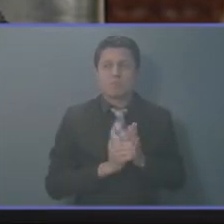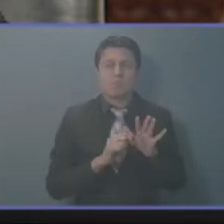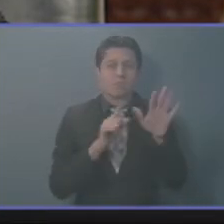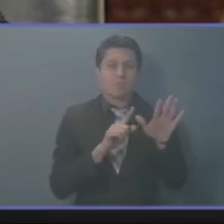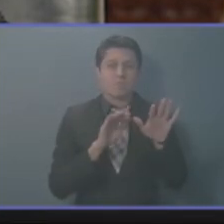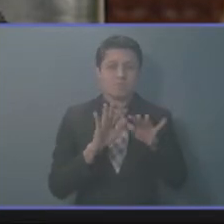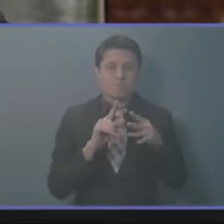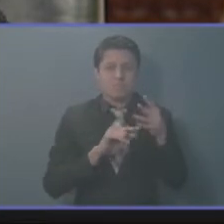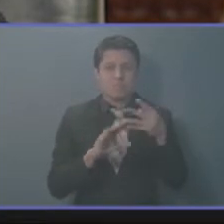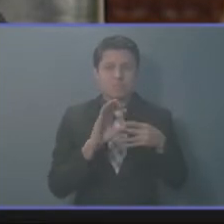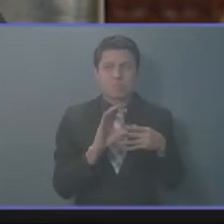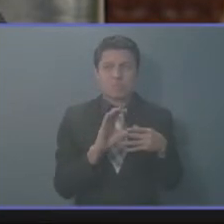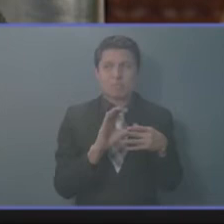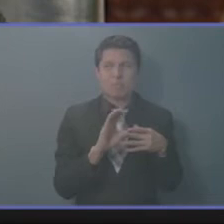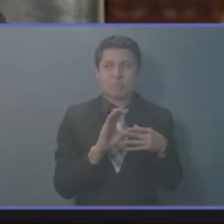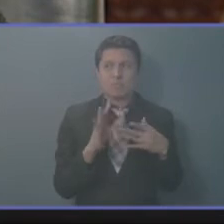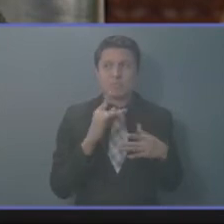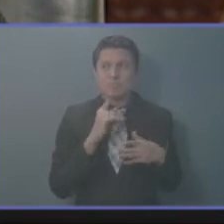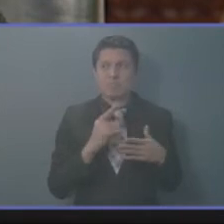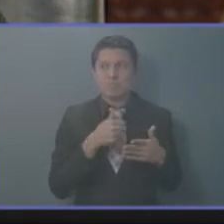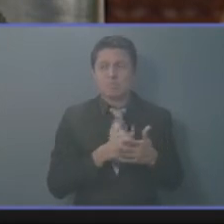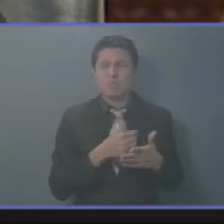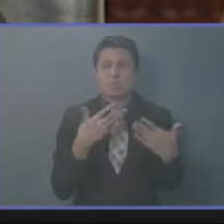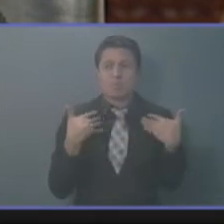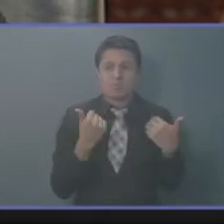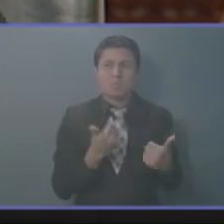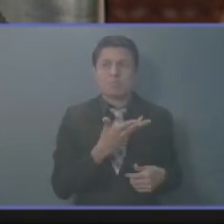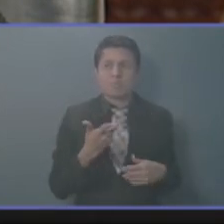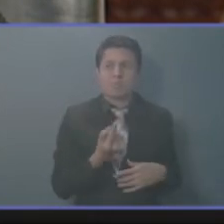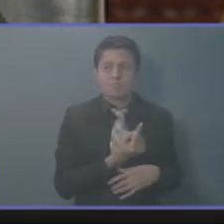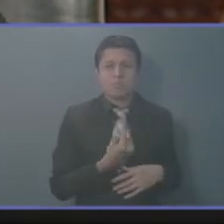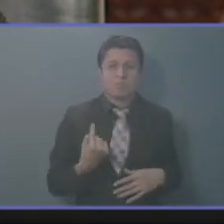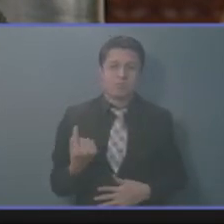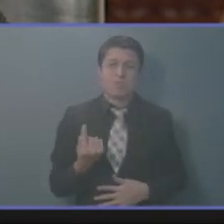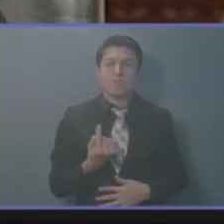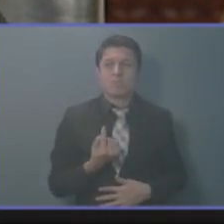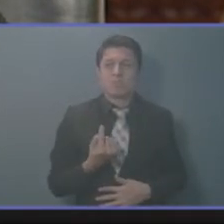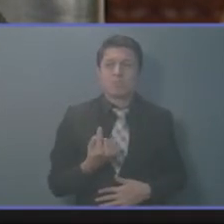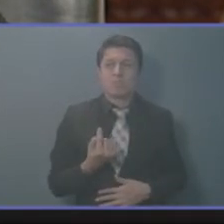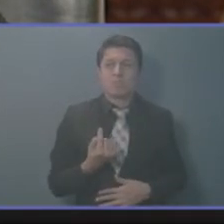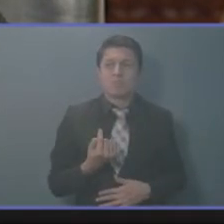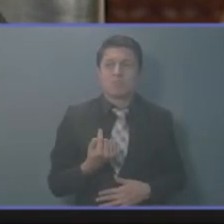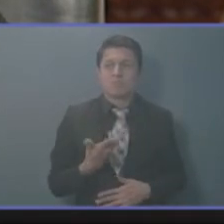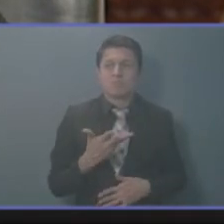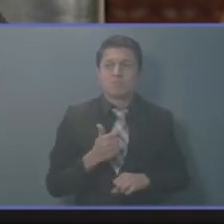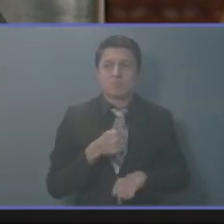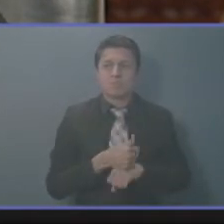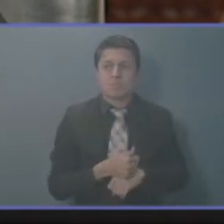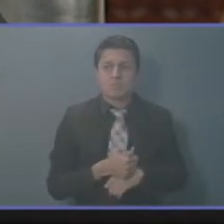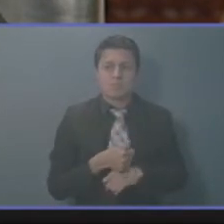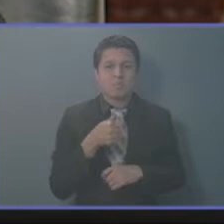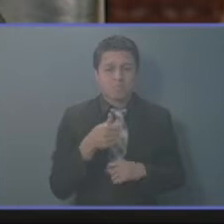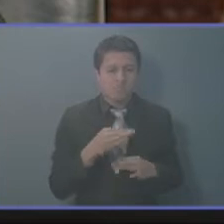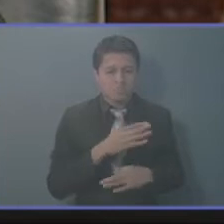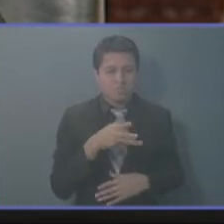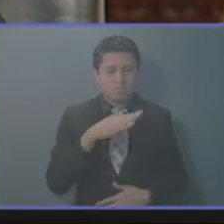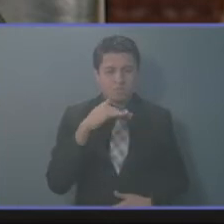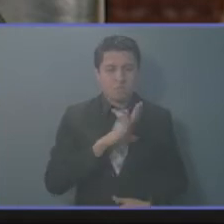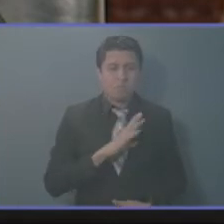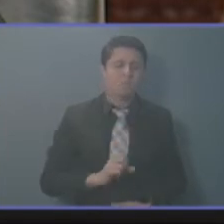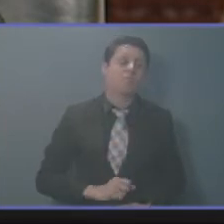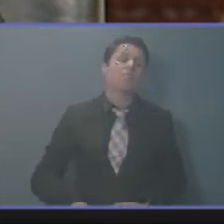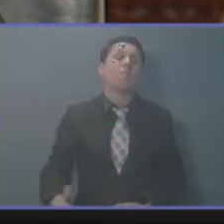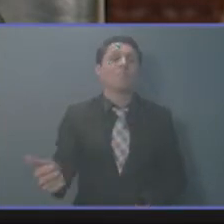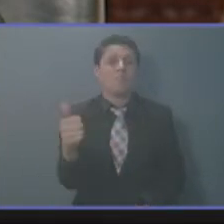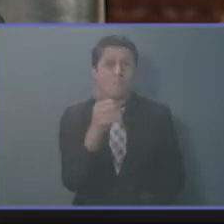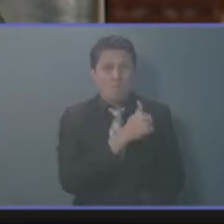65 de la Constitución establece que la salud de los habitantes de la República constituye un bien público y que el Estado está obligado a